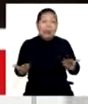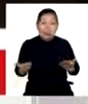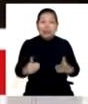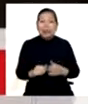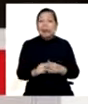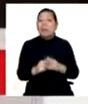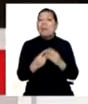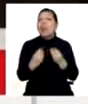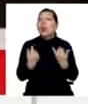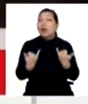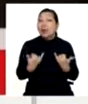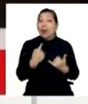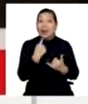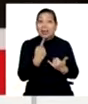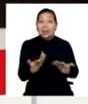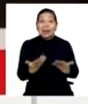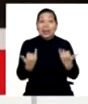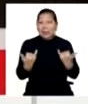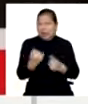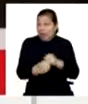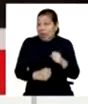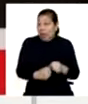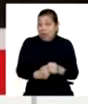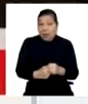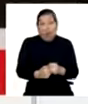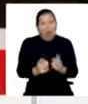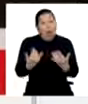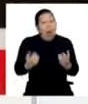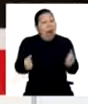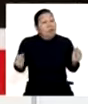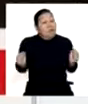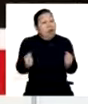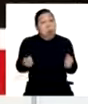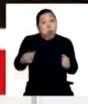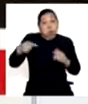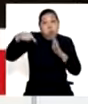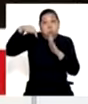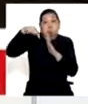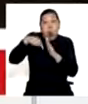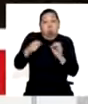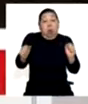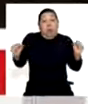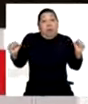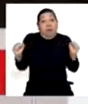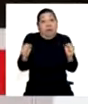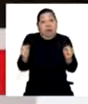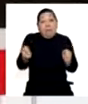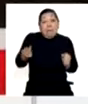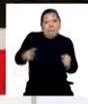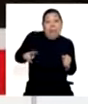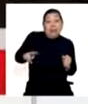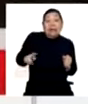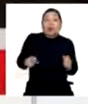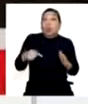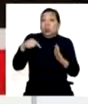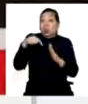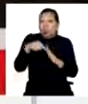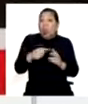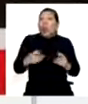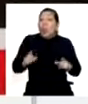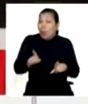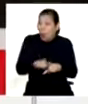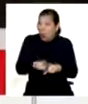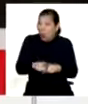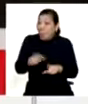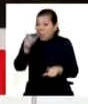¿no? Porque hay que decir que este año es un año más frío de lo normal. Y al igual que sufrimos las personas, sufren los